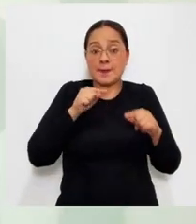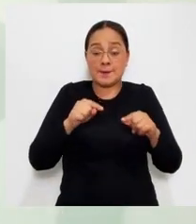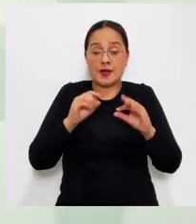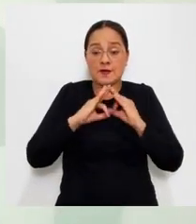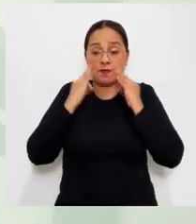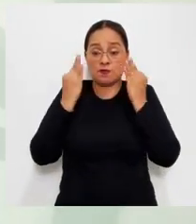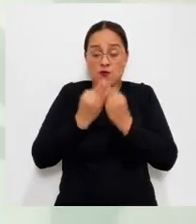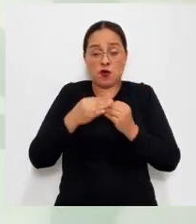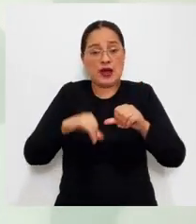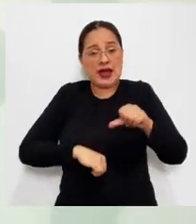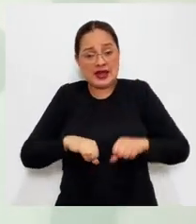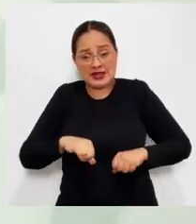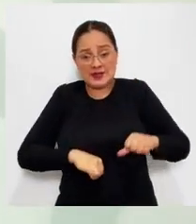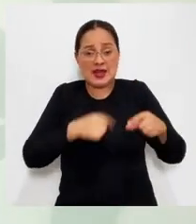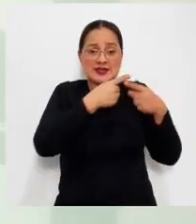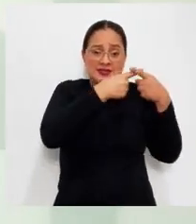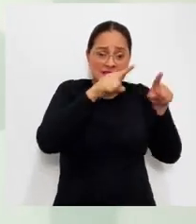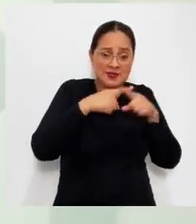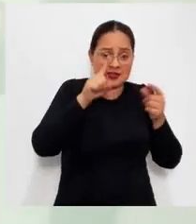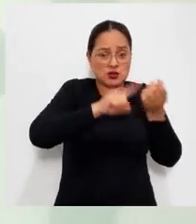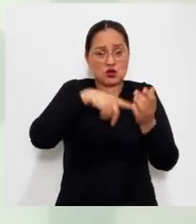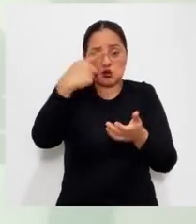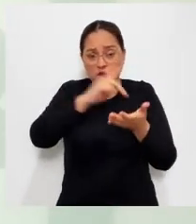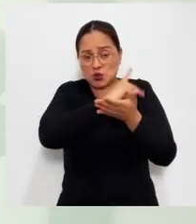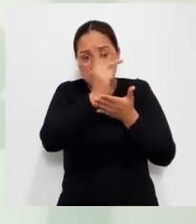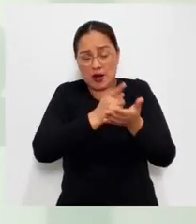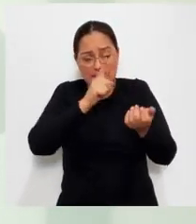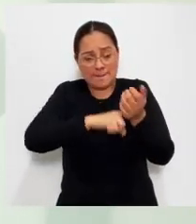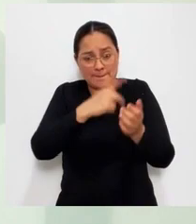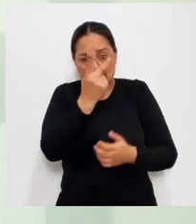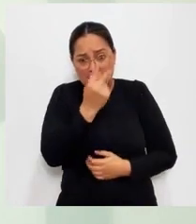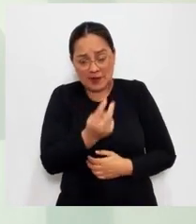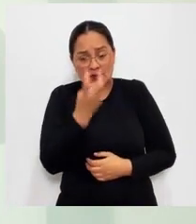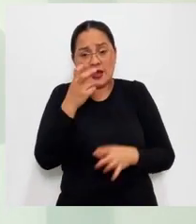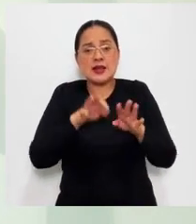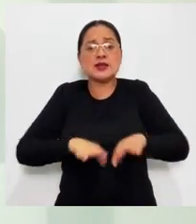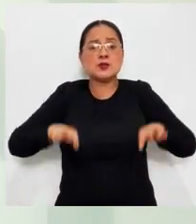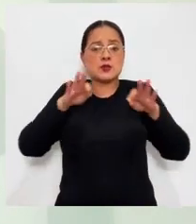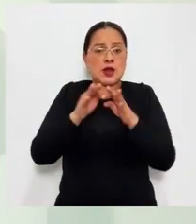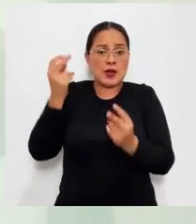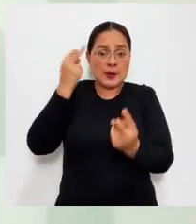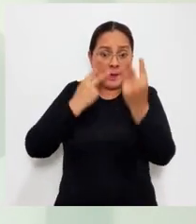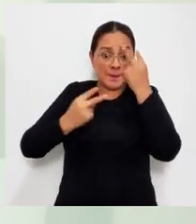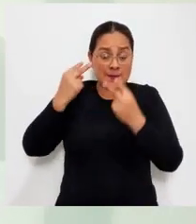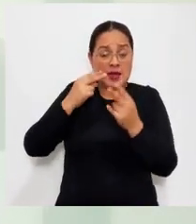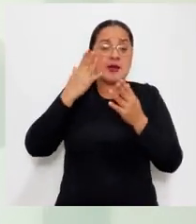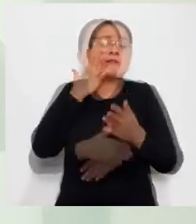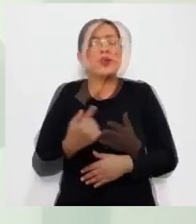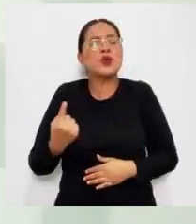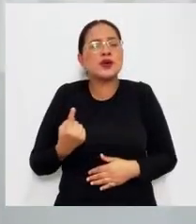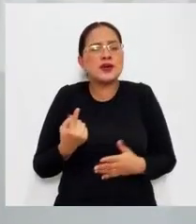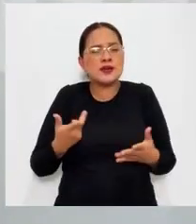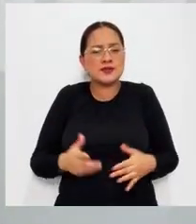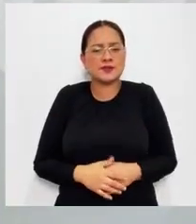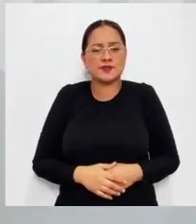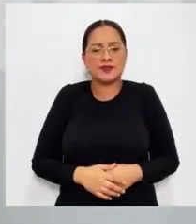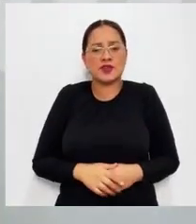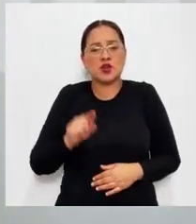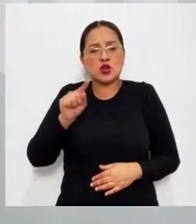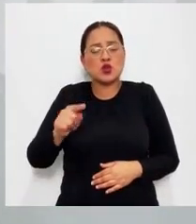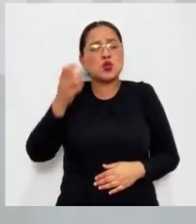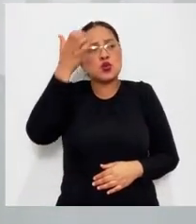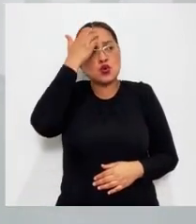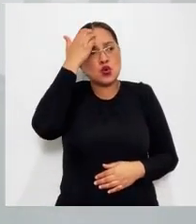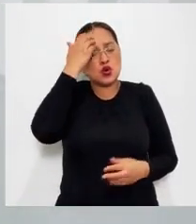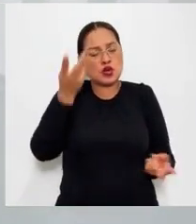este mecanismo, desde estas actividades, desde estos programas, es muy importante que sigas las redes porque conoces la